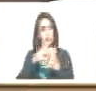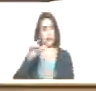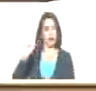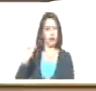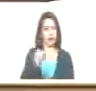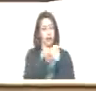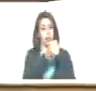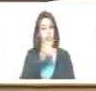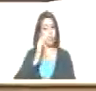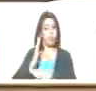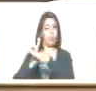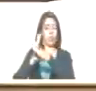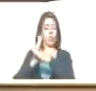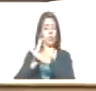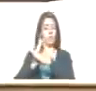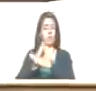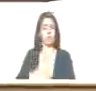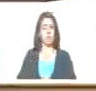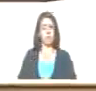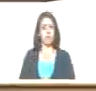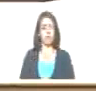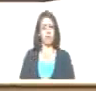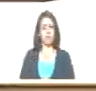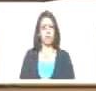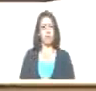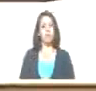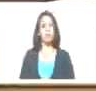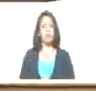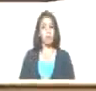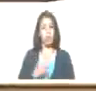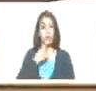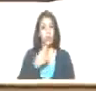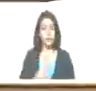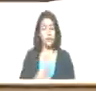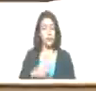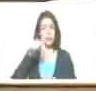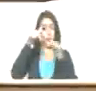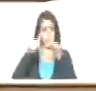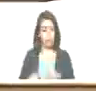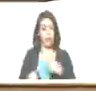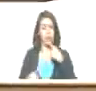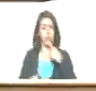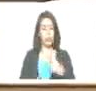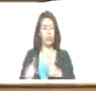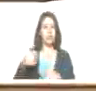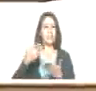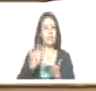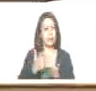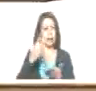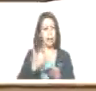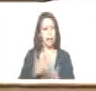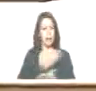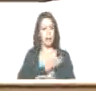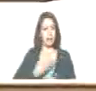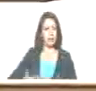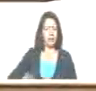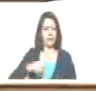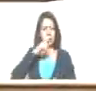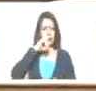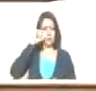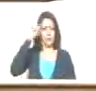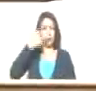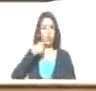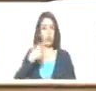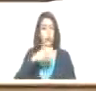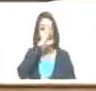bloqueo. Y lo hemos dicho aquí, lo ha dicho hasta el cansancio el presidente Maduro, lo ha dicho Diosdado